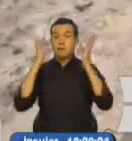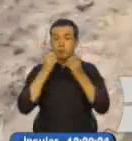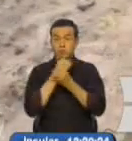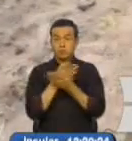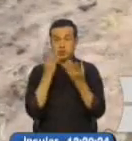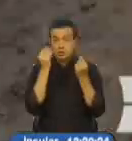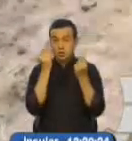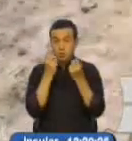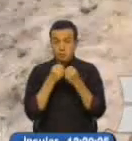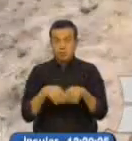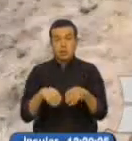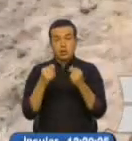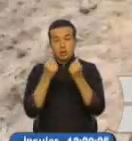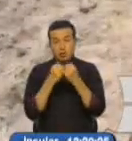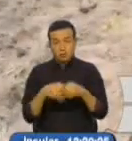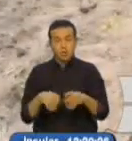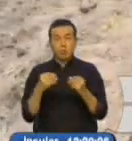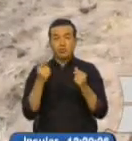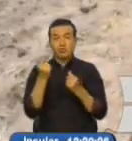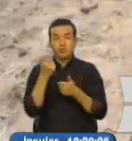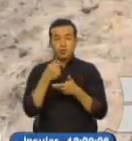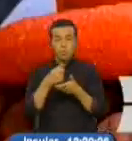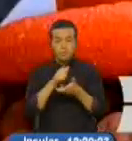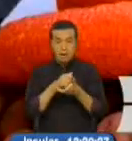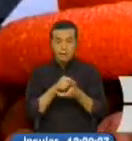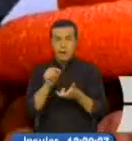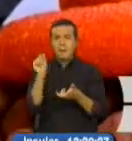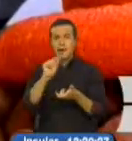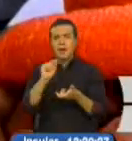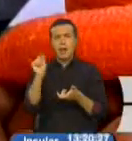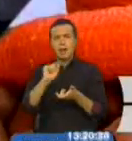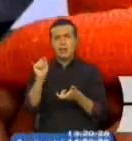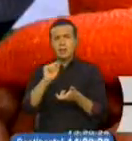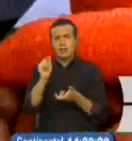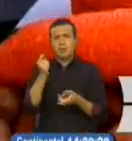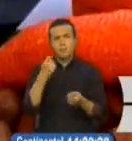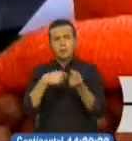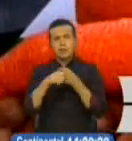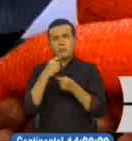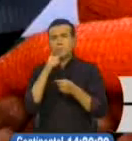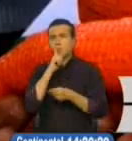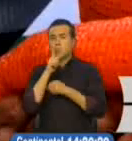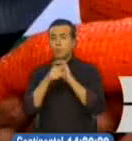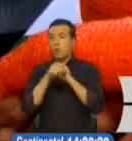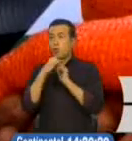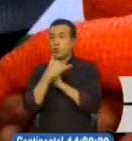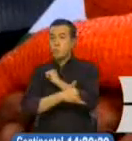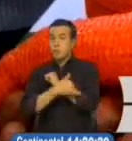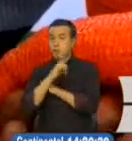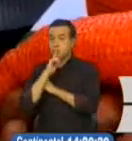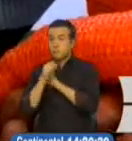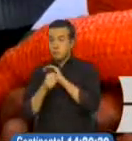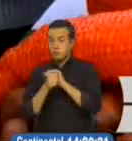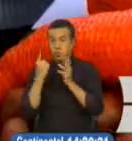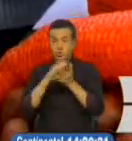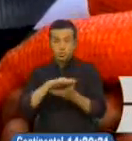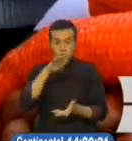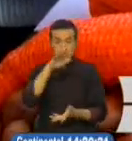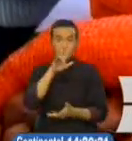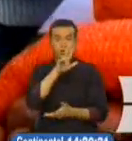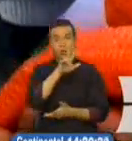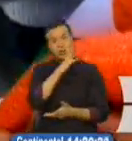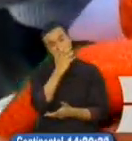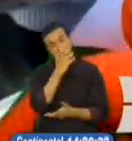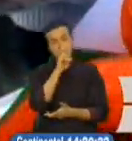reporta pérdidas económicas por los bajos precios de la comercialización, producto del contrabando. Antes del valor del quintal se vendía